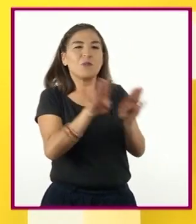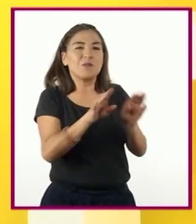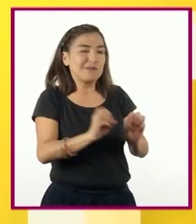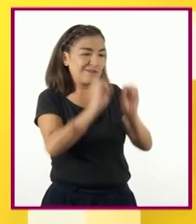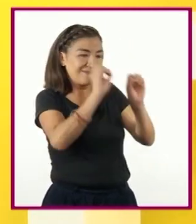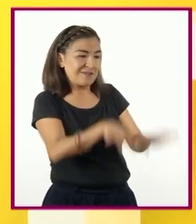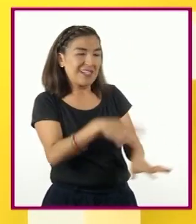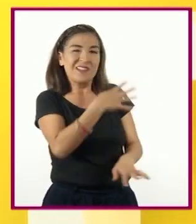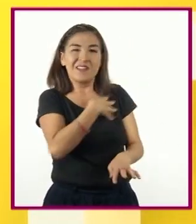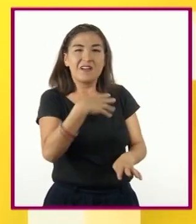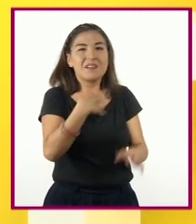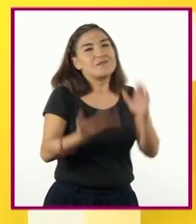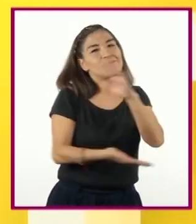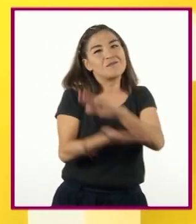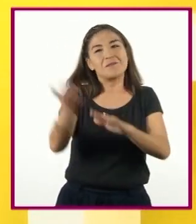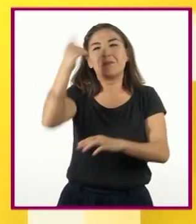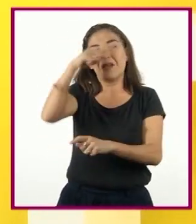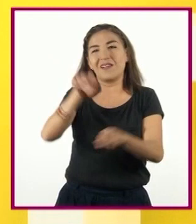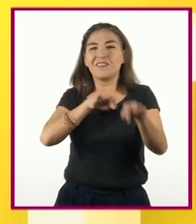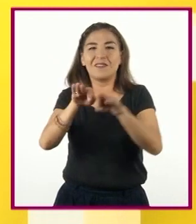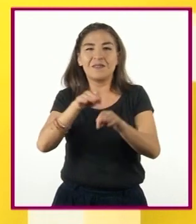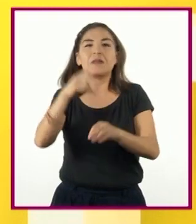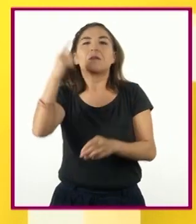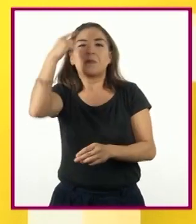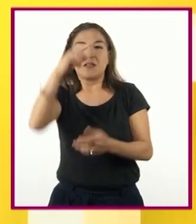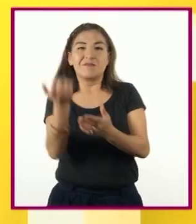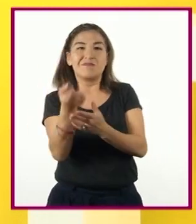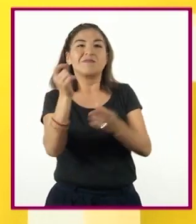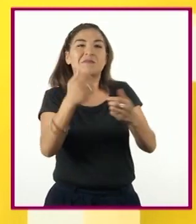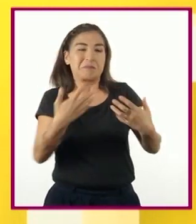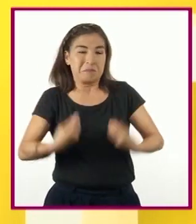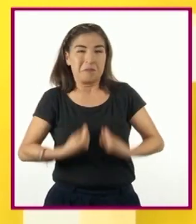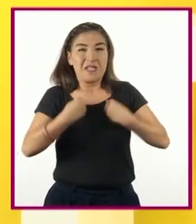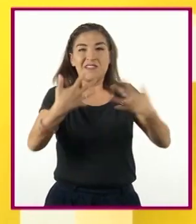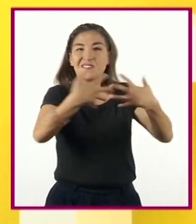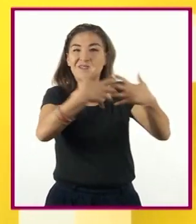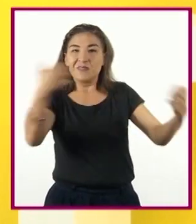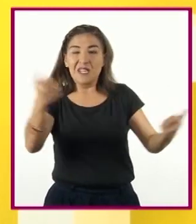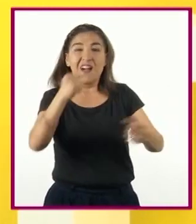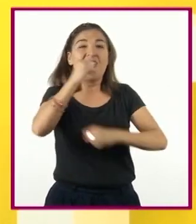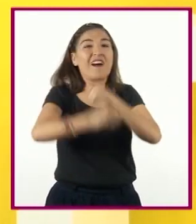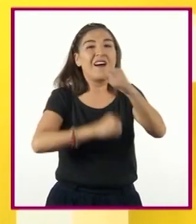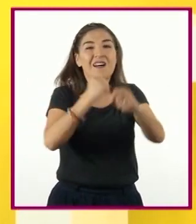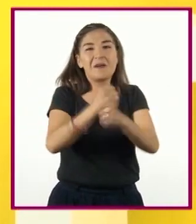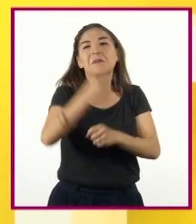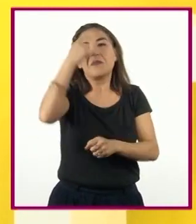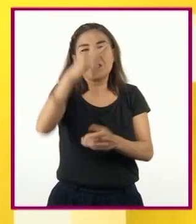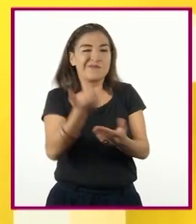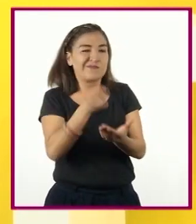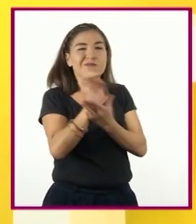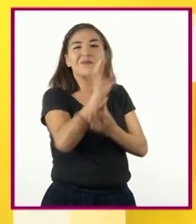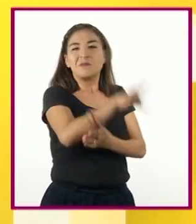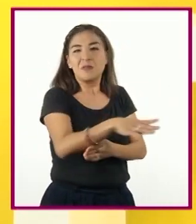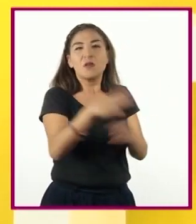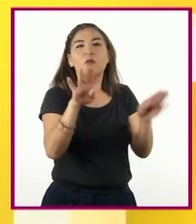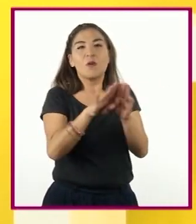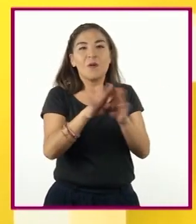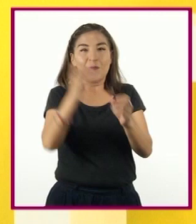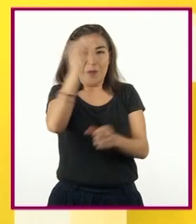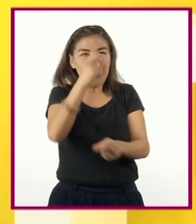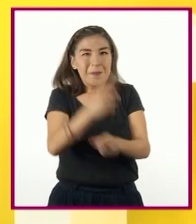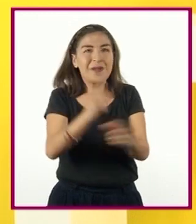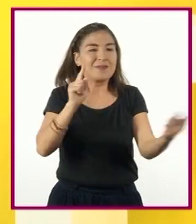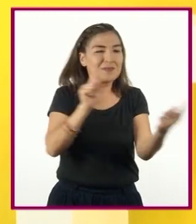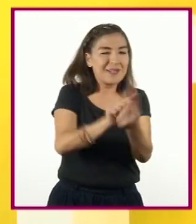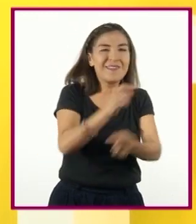y satisfacer sus necesidades básicas, viviendo separados incluso años, no teniendo la oportunidad de vivir